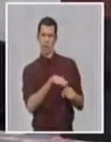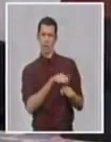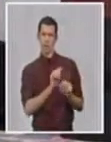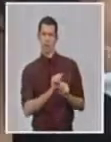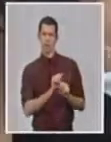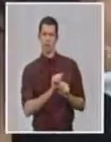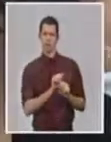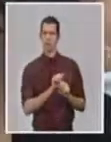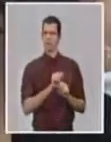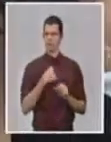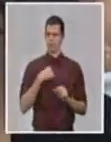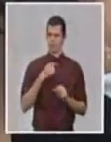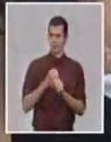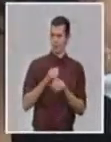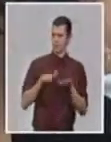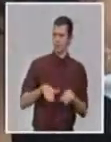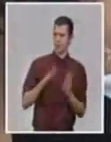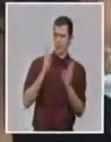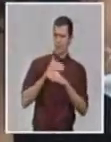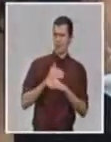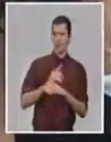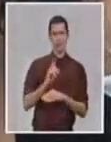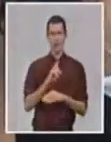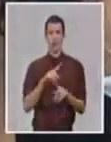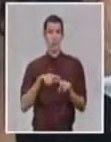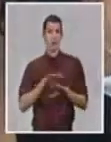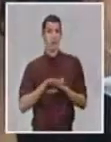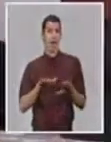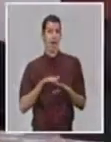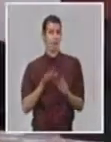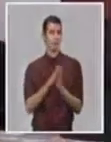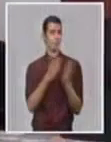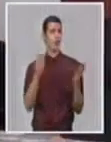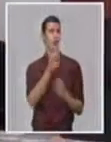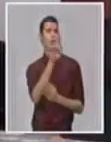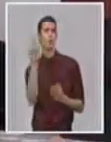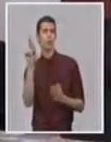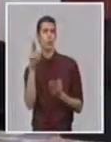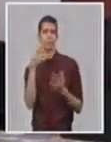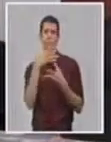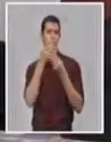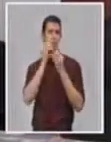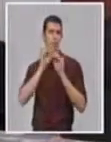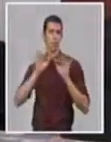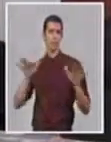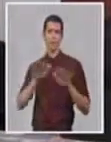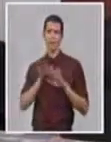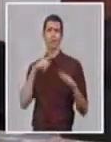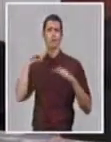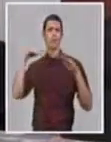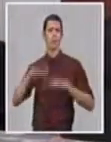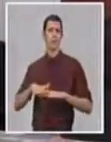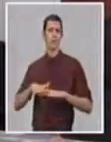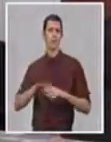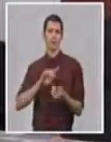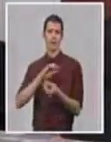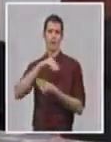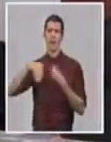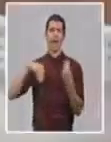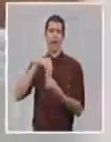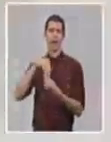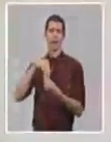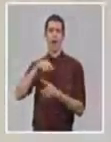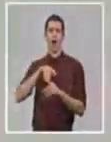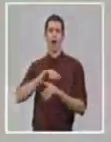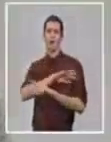trabajo? Dice, no, no, porque ya no existe el periódico Revolución. Hubo un acto en la plaza y se dijo que ahora es otro periódico que se